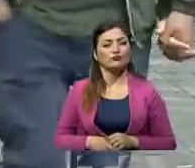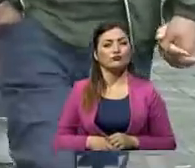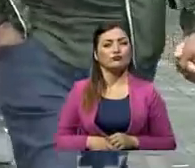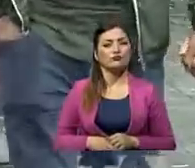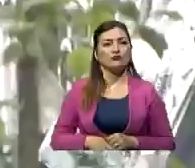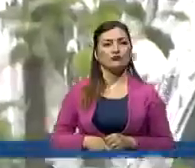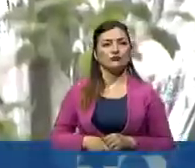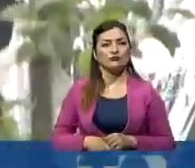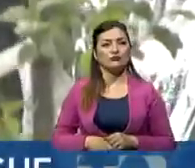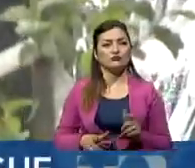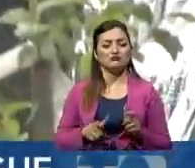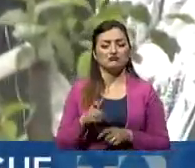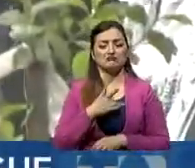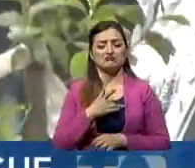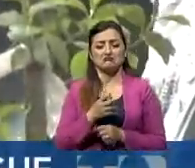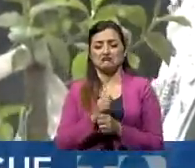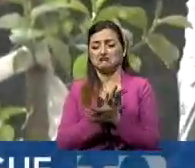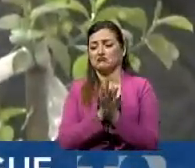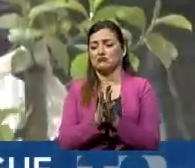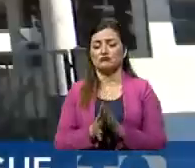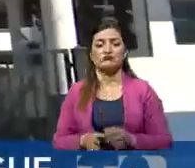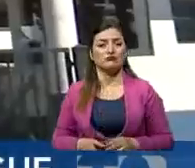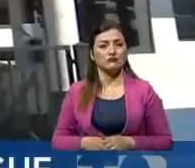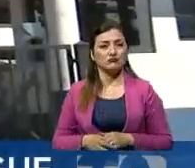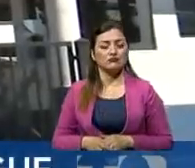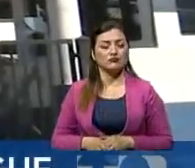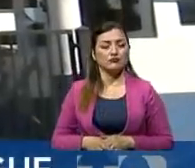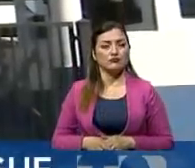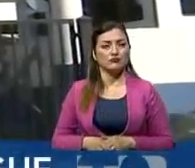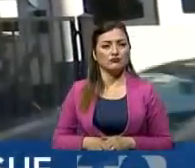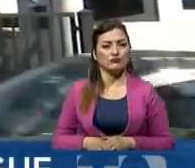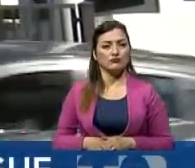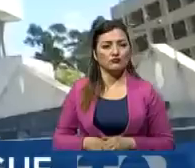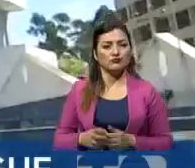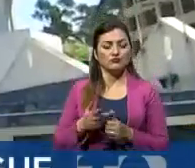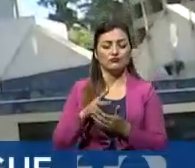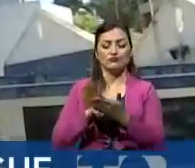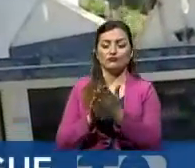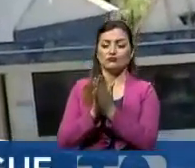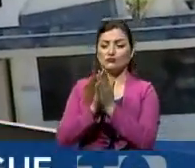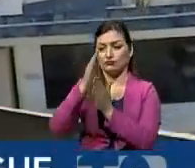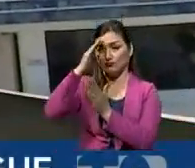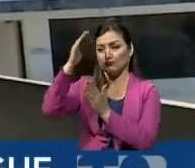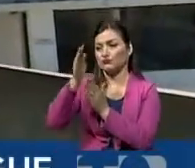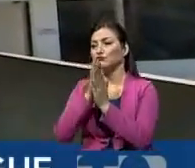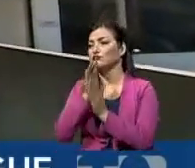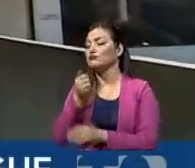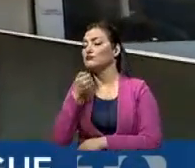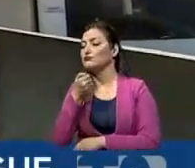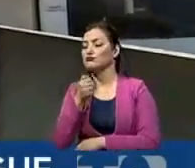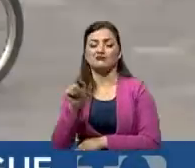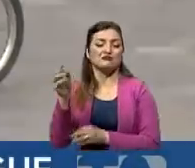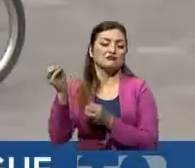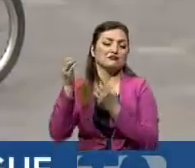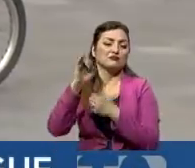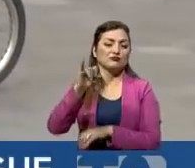la percepción de inseguridad ciudadana sigue en aumento. Solicitamos por tercera vez una entrevista con la policía, pero nos informaron